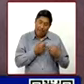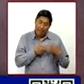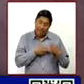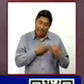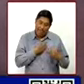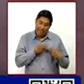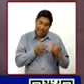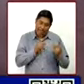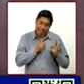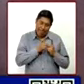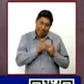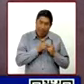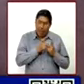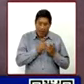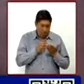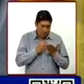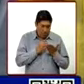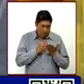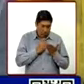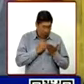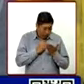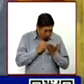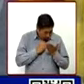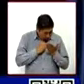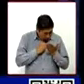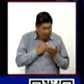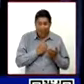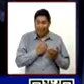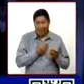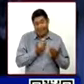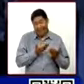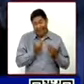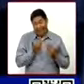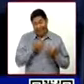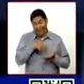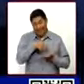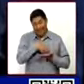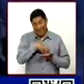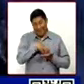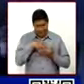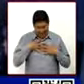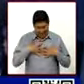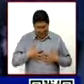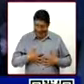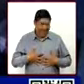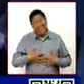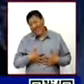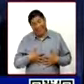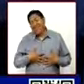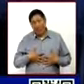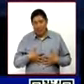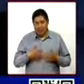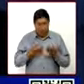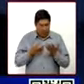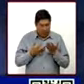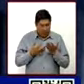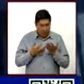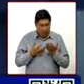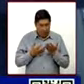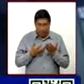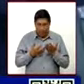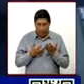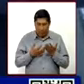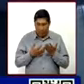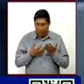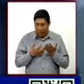íntimas no y que lo esperaba en cierto lugar incluso ha dado la vestimenta cómo iba a estar el vestido y es por eso que se ha dado con